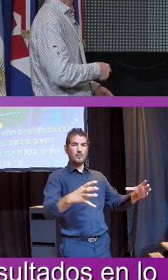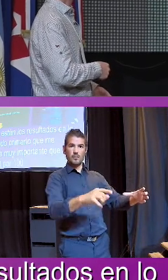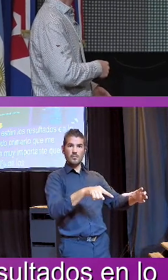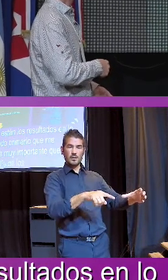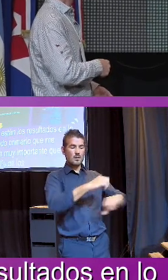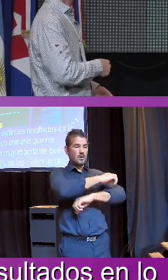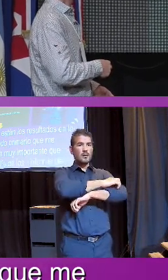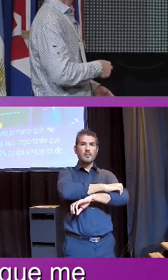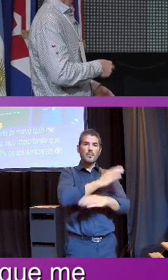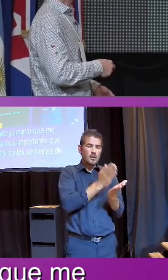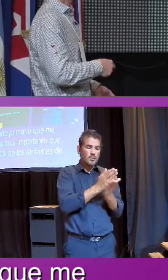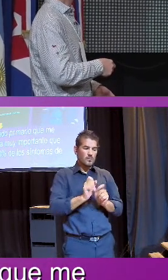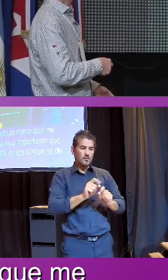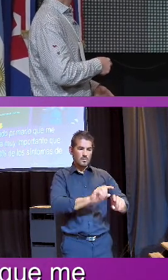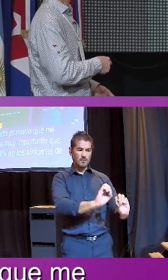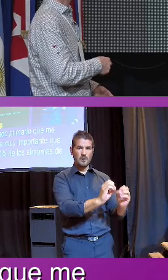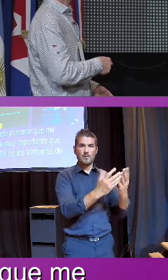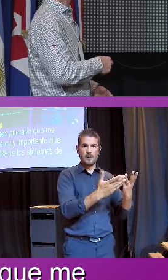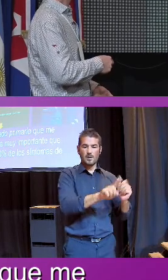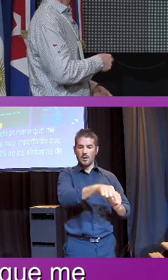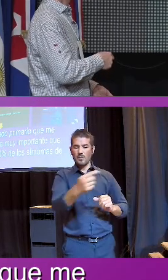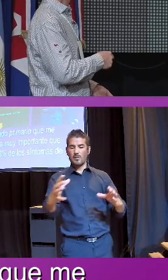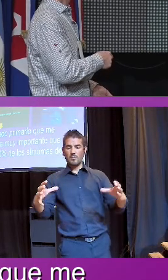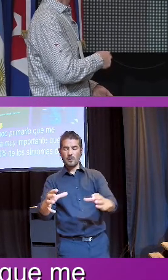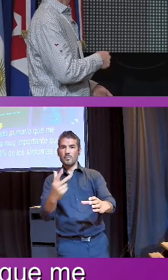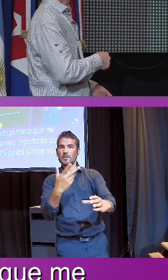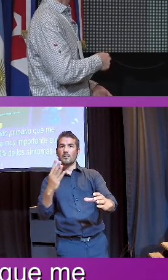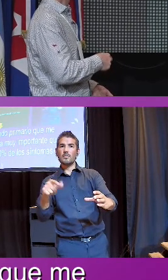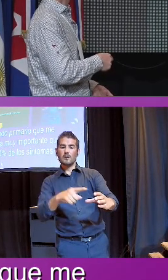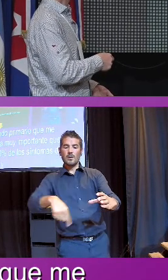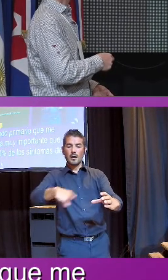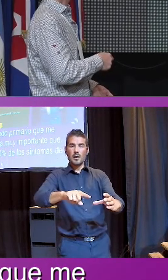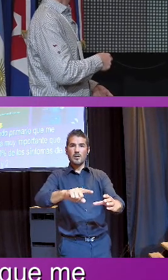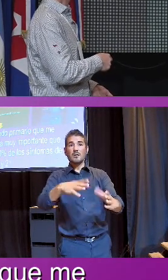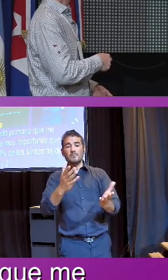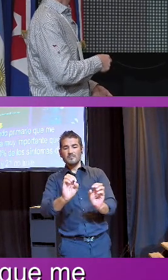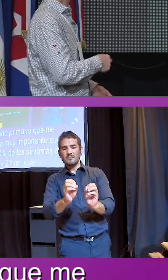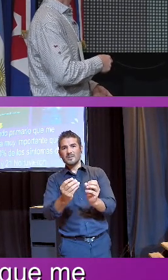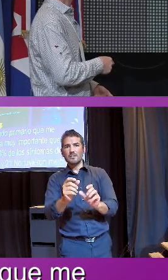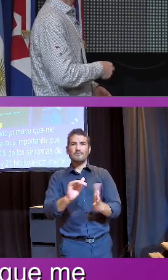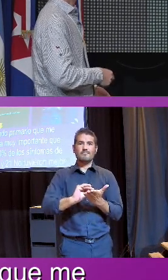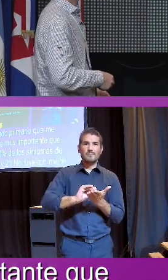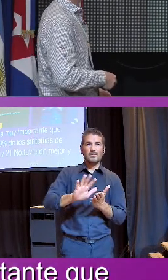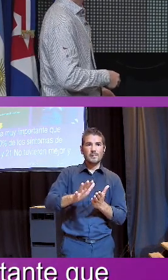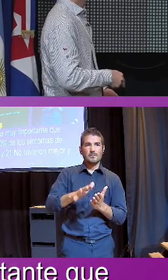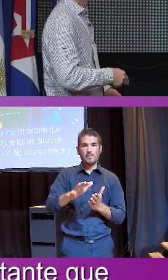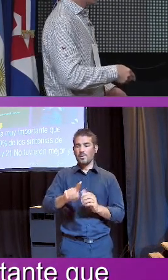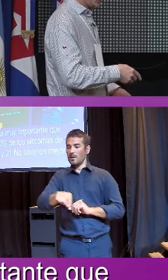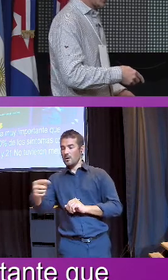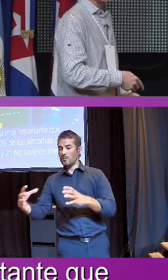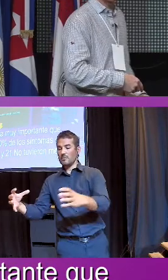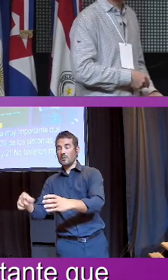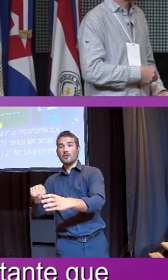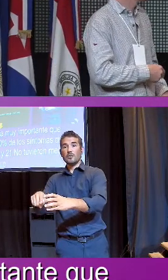de conducta, el 34% mejoría importante y 21 no tuvieron mejoría, entre ellos 6 empeoraron. Esto en lo que